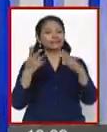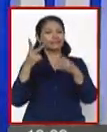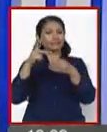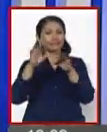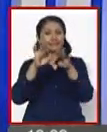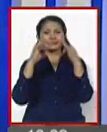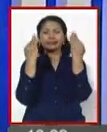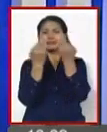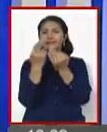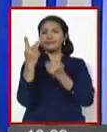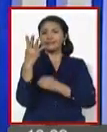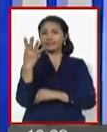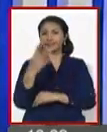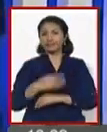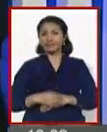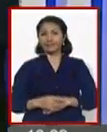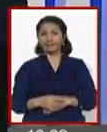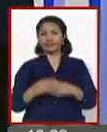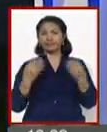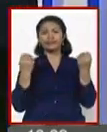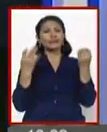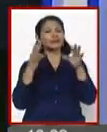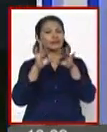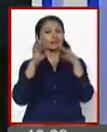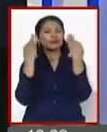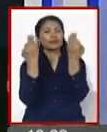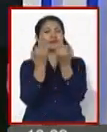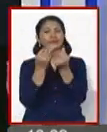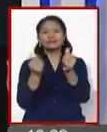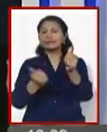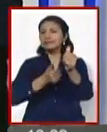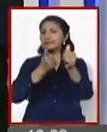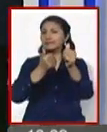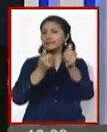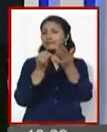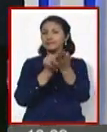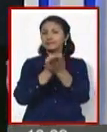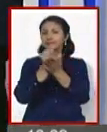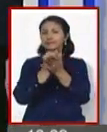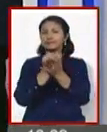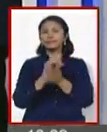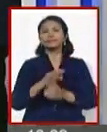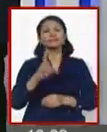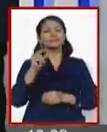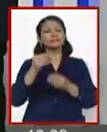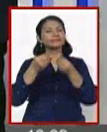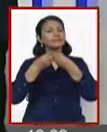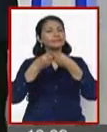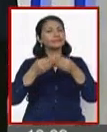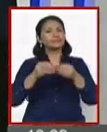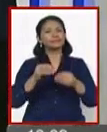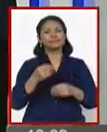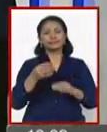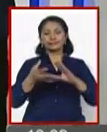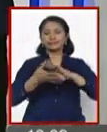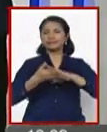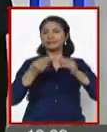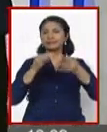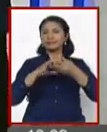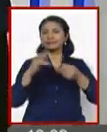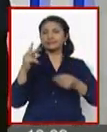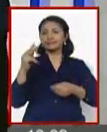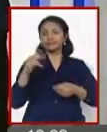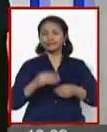ser parte de la familia de la Red Bolivisión. Claro que sí, ya son muchas familias también las que nos siguen a través de nuestras redes sociales y que no se pierden un solo capítulo de